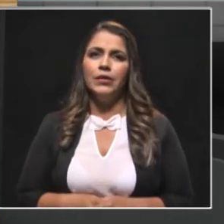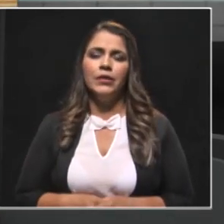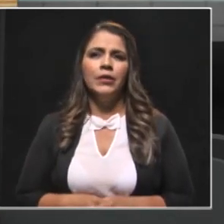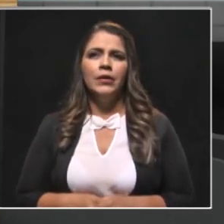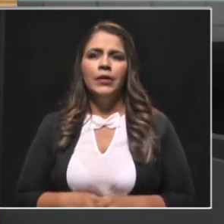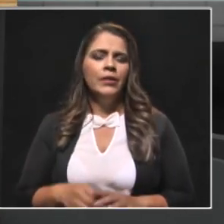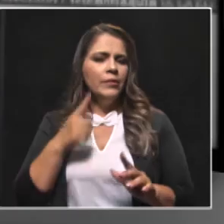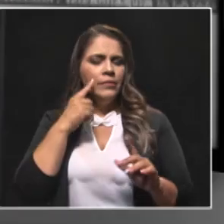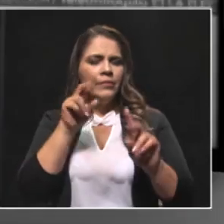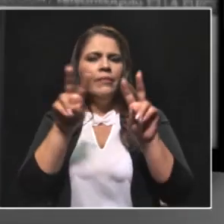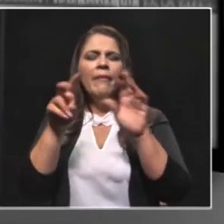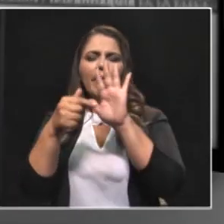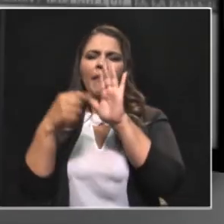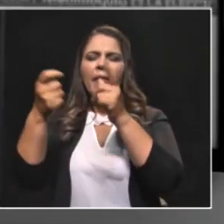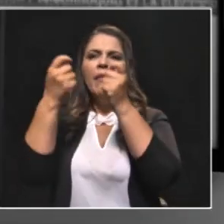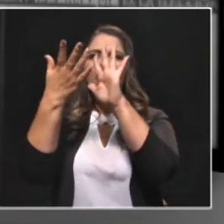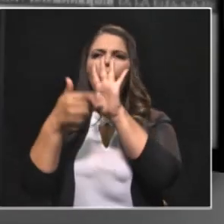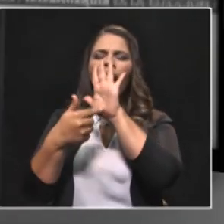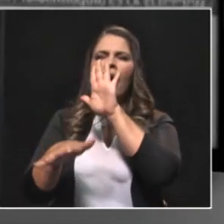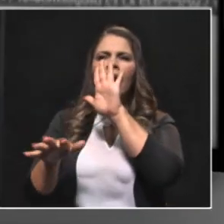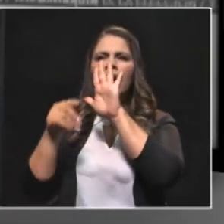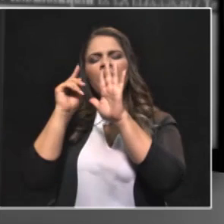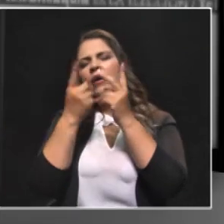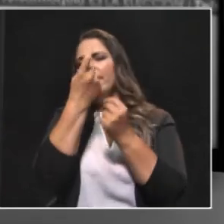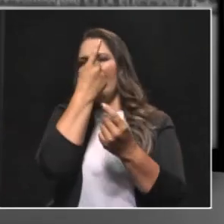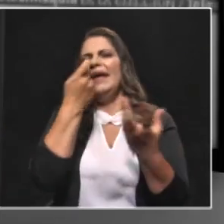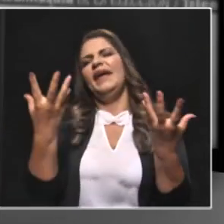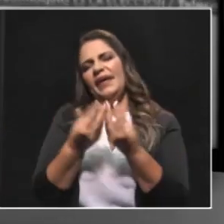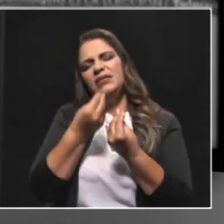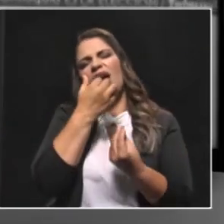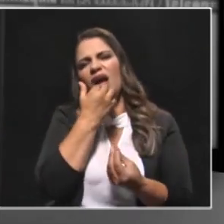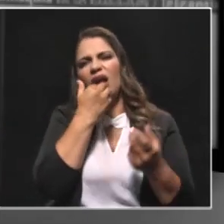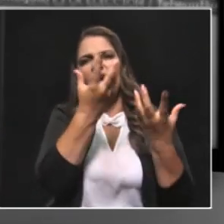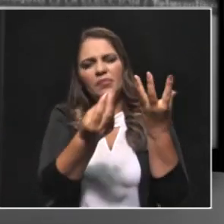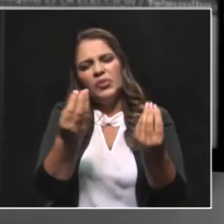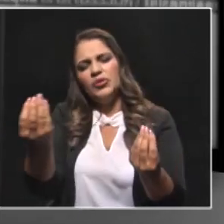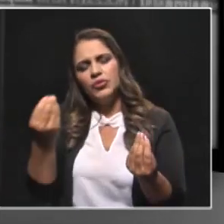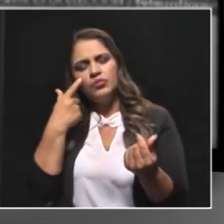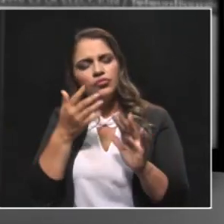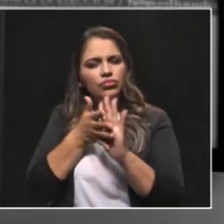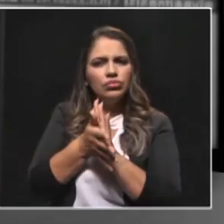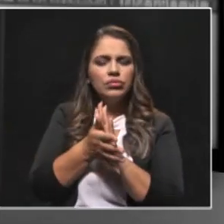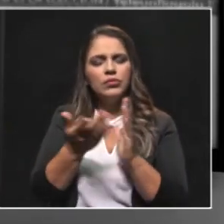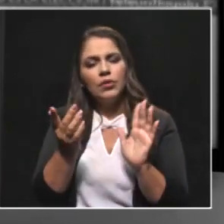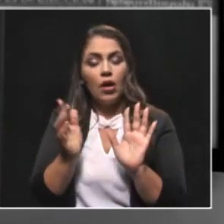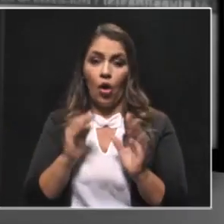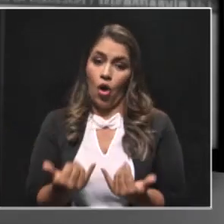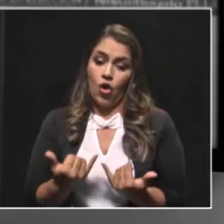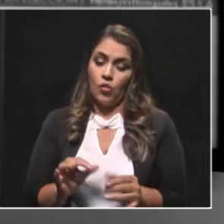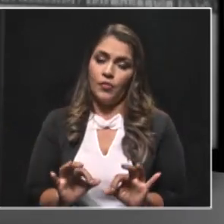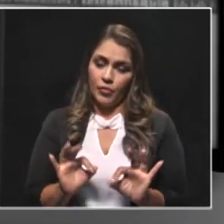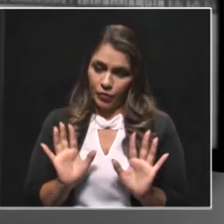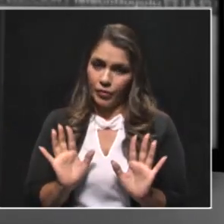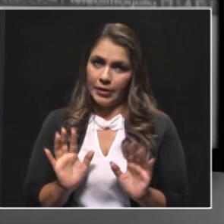Perfecto, Verónica. Sigamos hablando del tema después de comerciales, porque hay muchos otros ejemplos de lo que puede estar ocurriendo y de la oportunidad que tenemos ahora